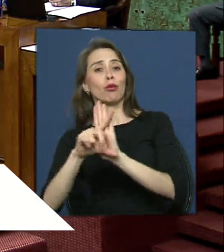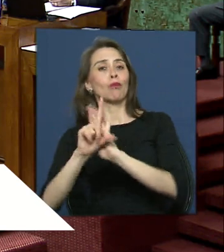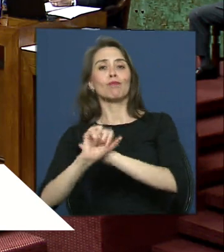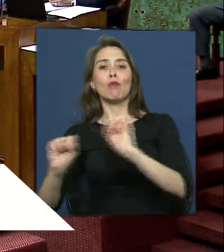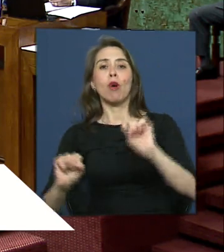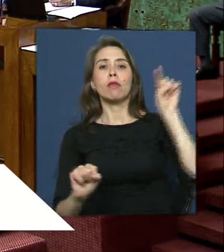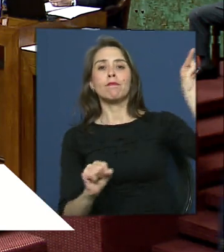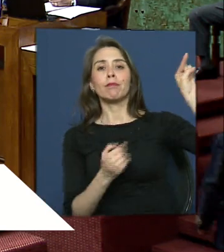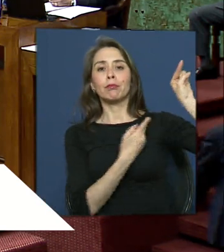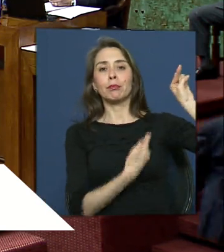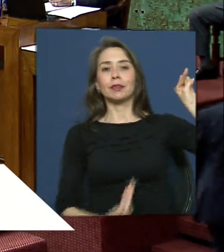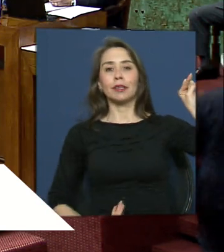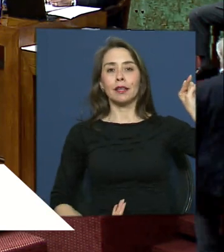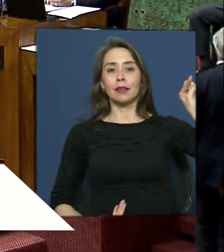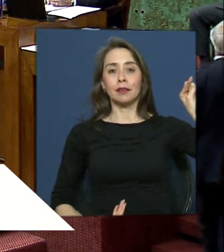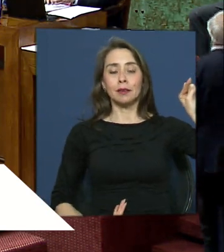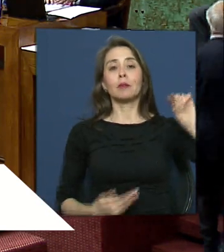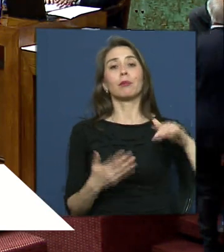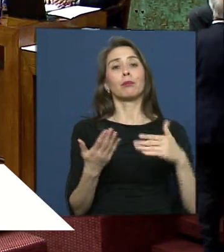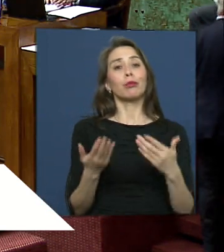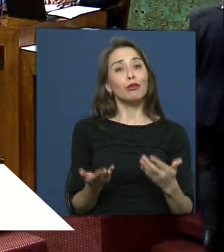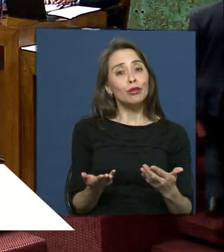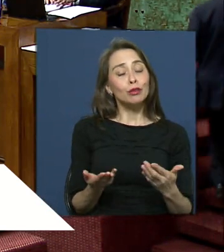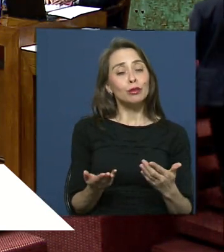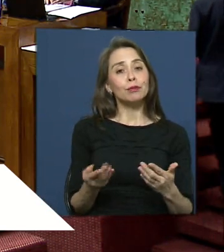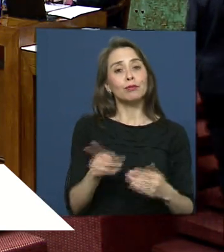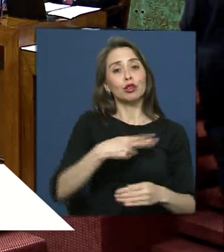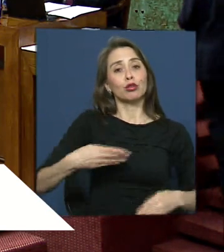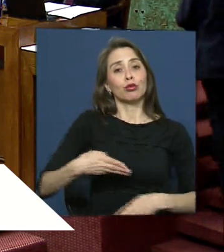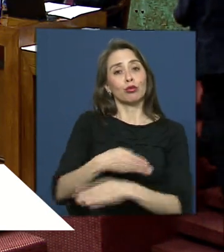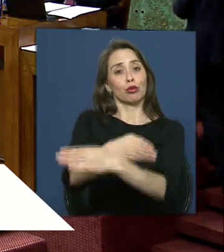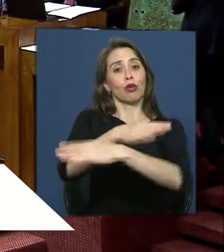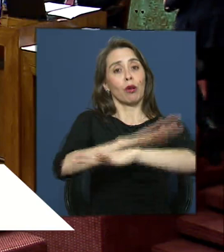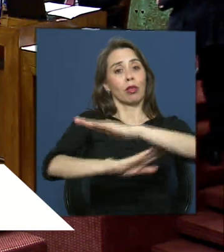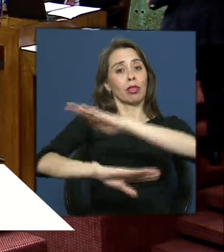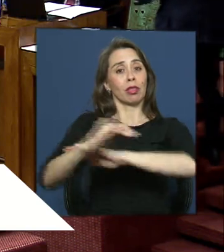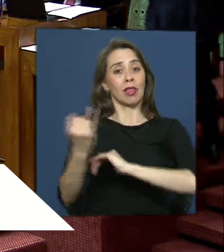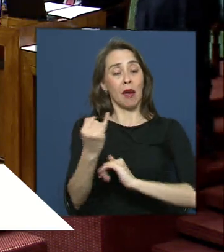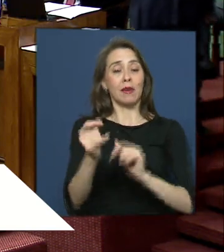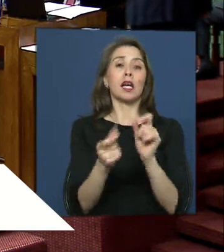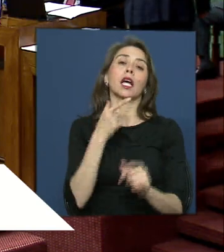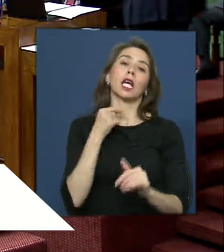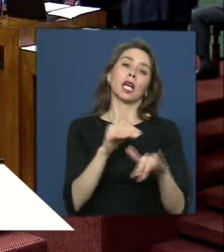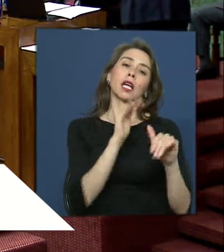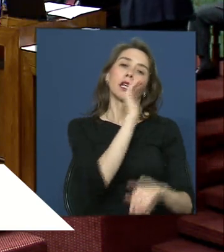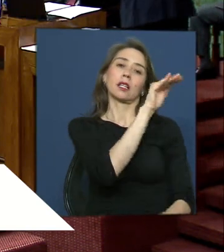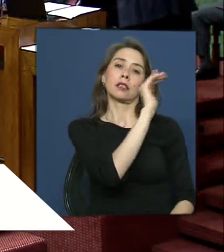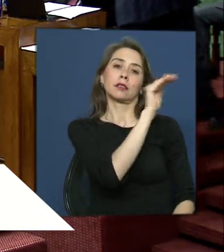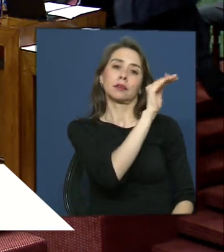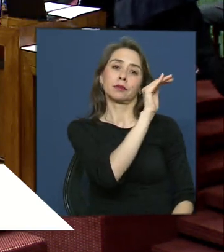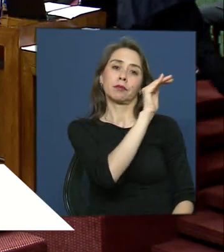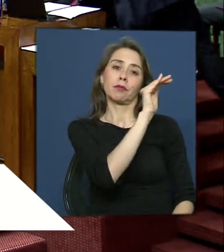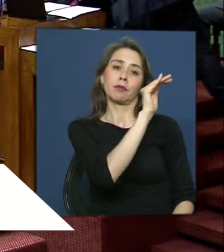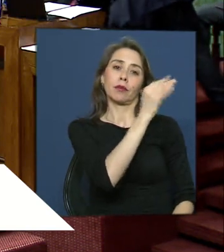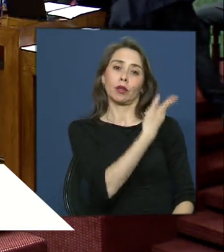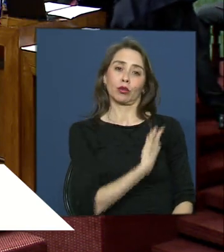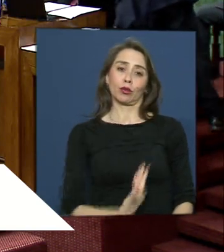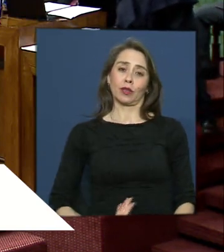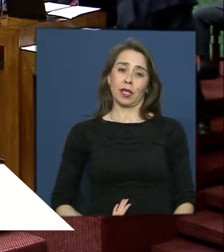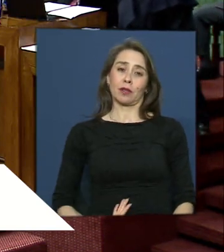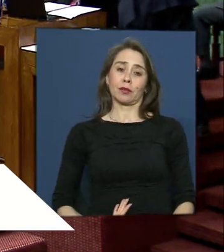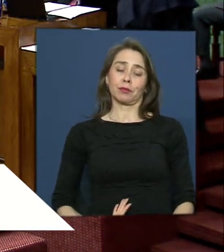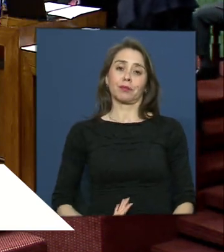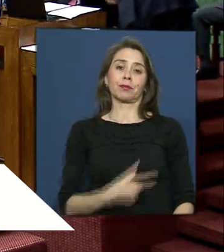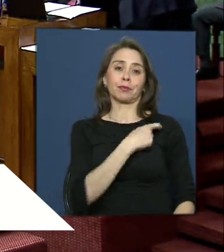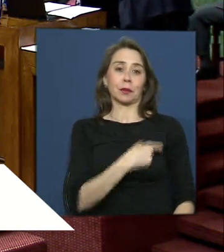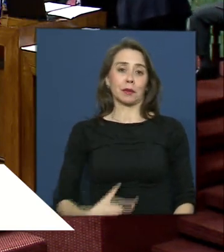aspectos. Es por eso que de manera transversal hemos querido hacer un llamado al Poder Ejecutivo, a